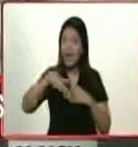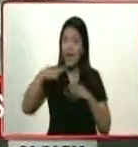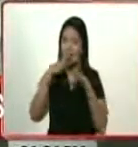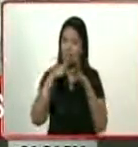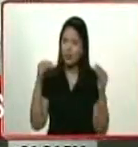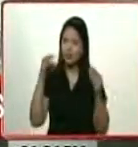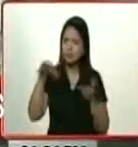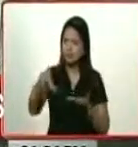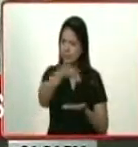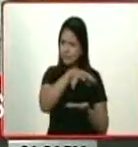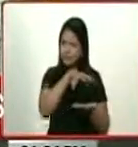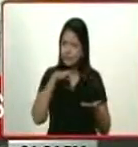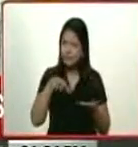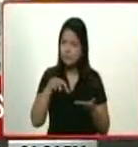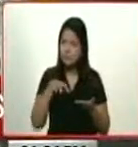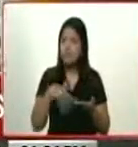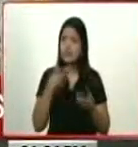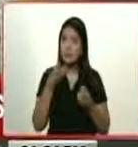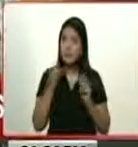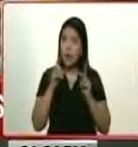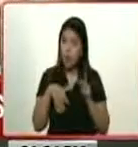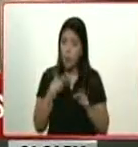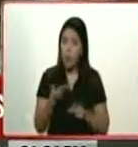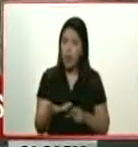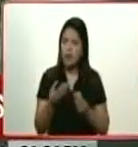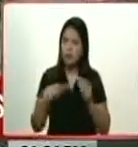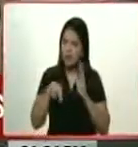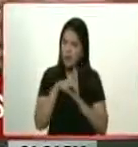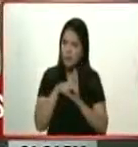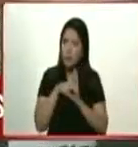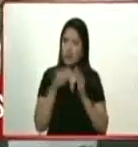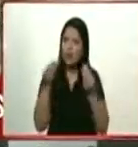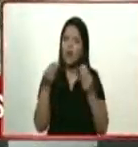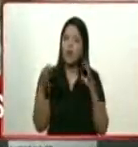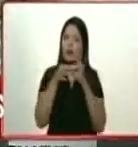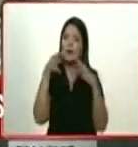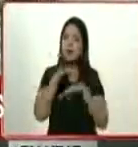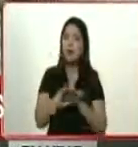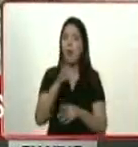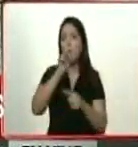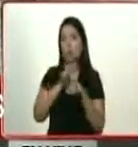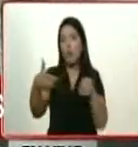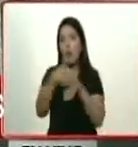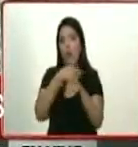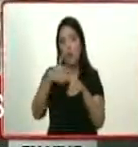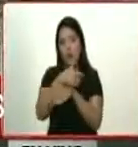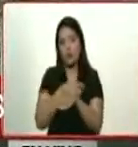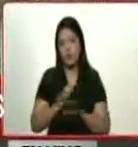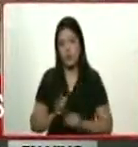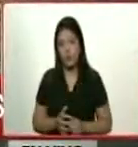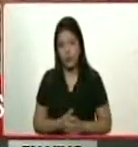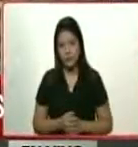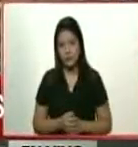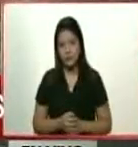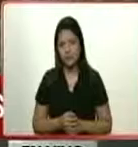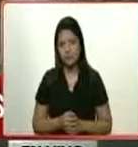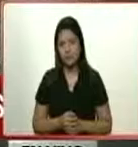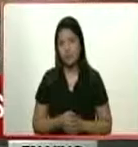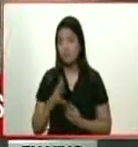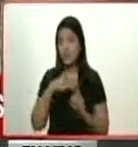estado, Wilmar Castro Soteldo, quien dio apertura a la actividad. Escuchemos el sonido. Es necesario atender a Córdoba